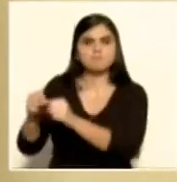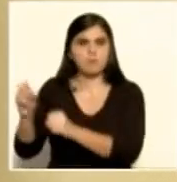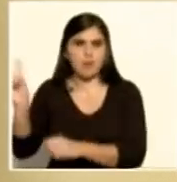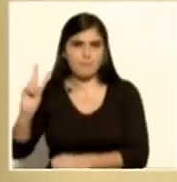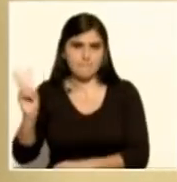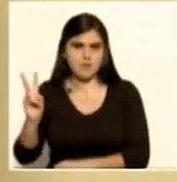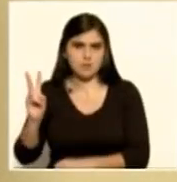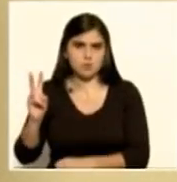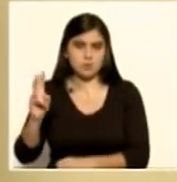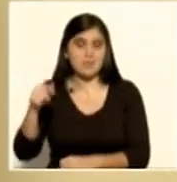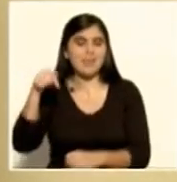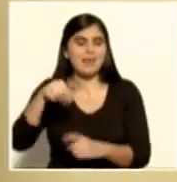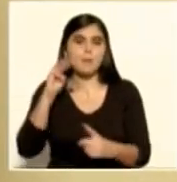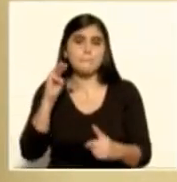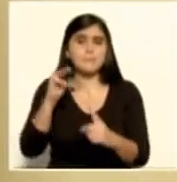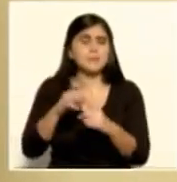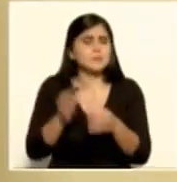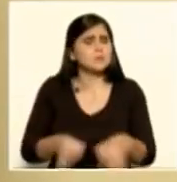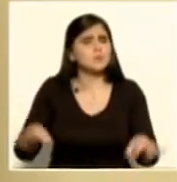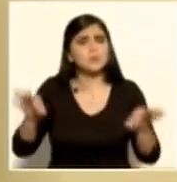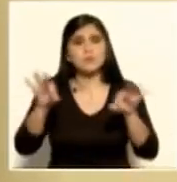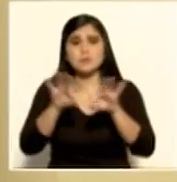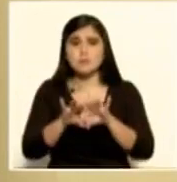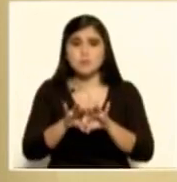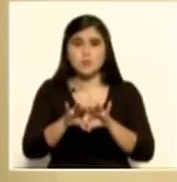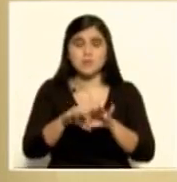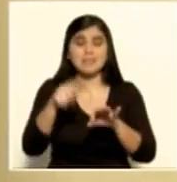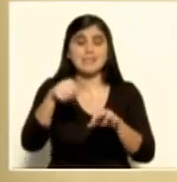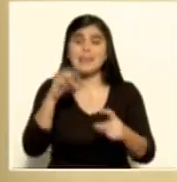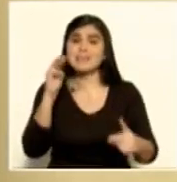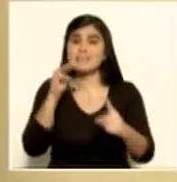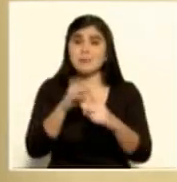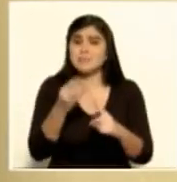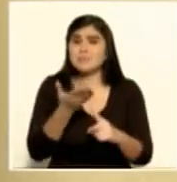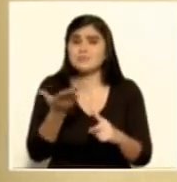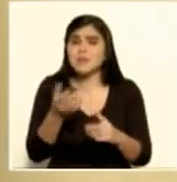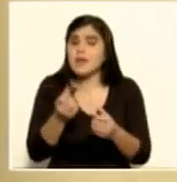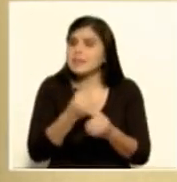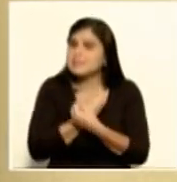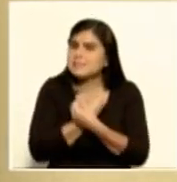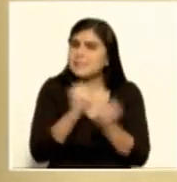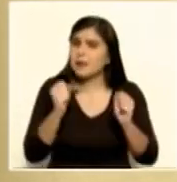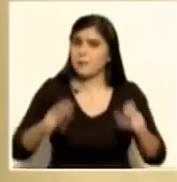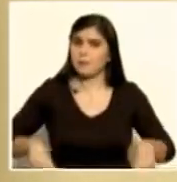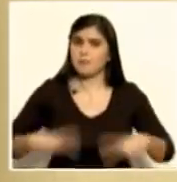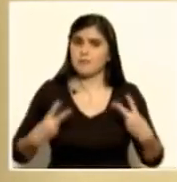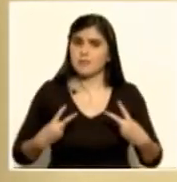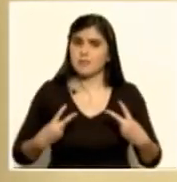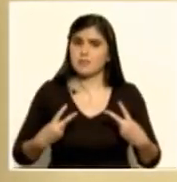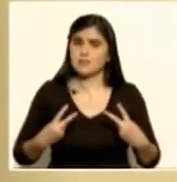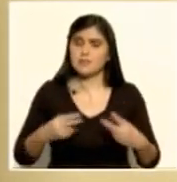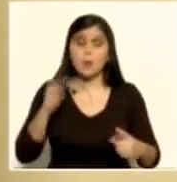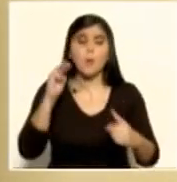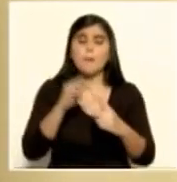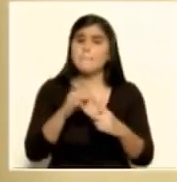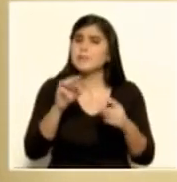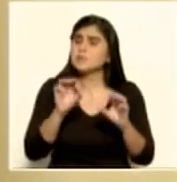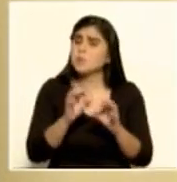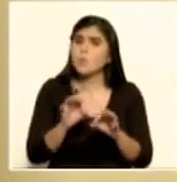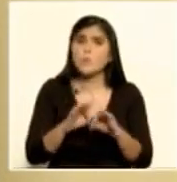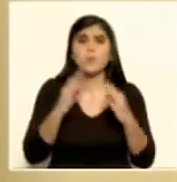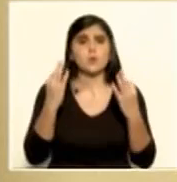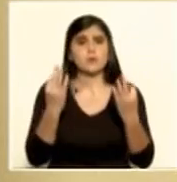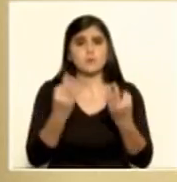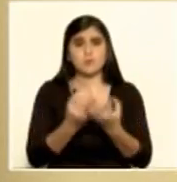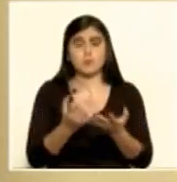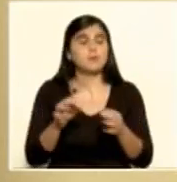esta misión tan importante, que es una misión salva vidas. Posiblemente es una de las misiones más importantes como sociedad, como un todo, que se nos